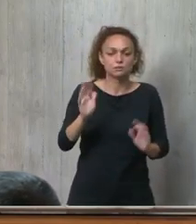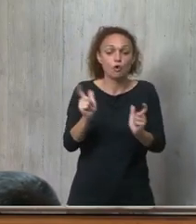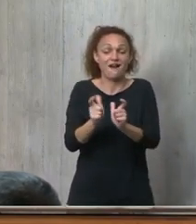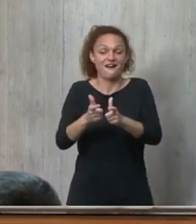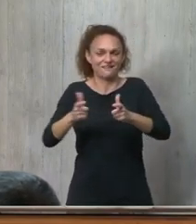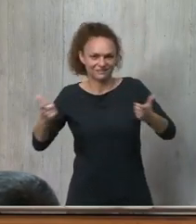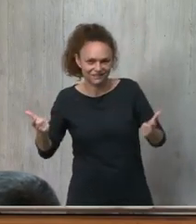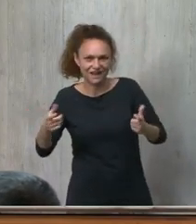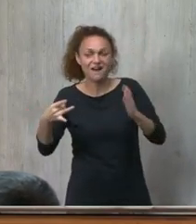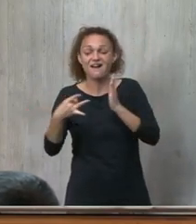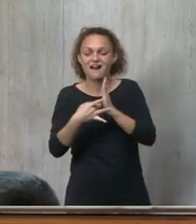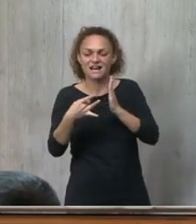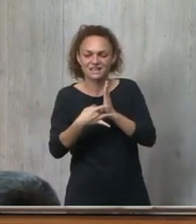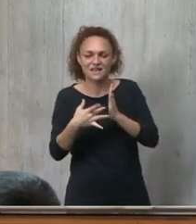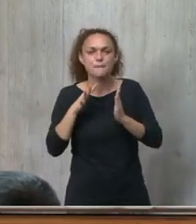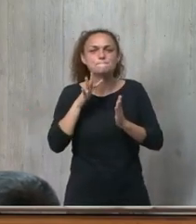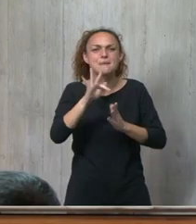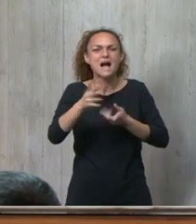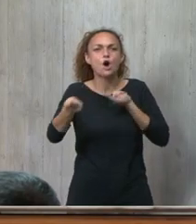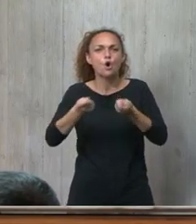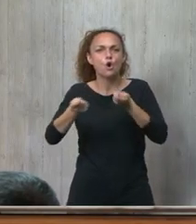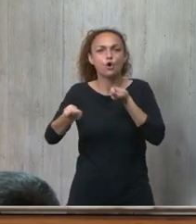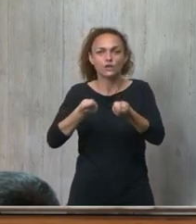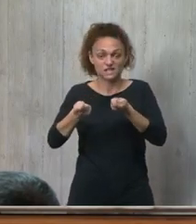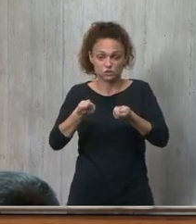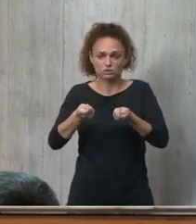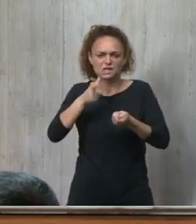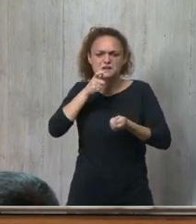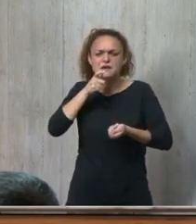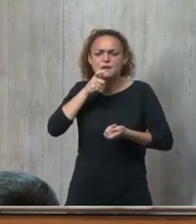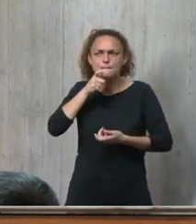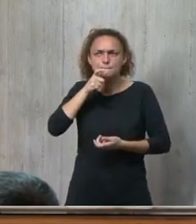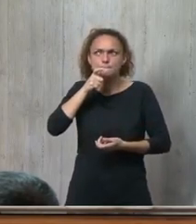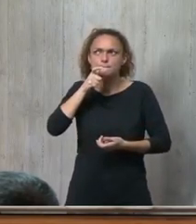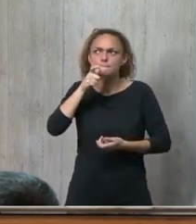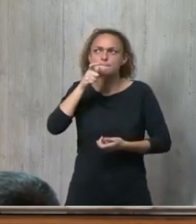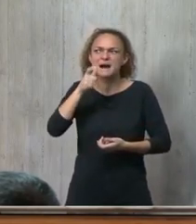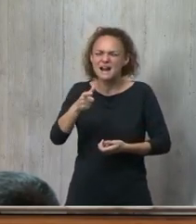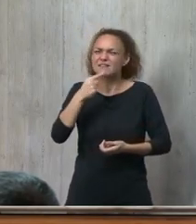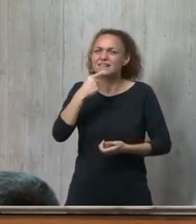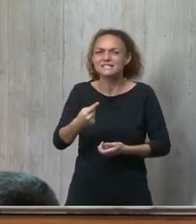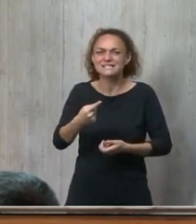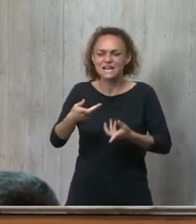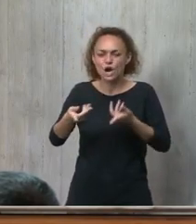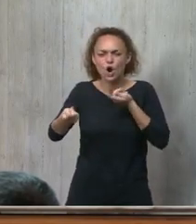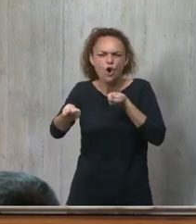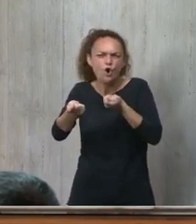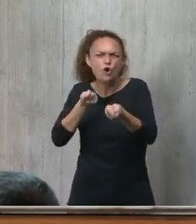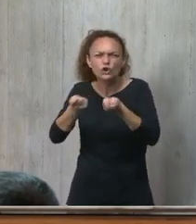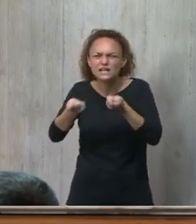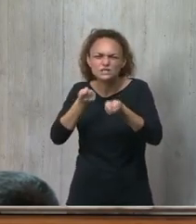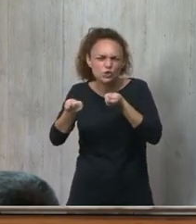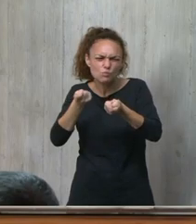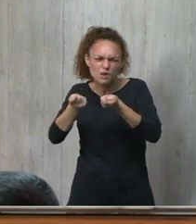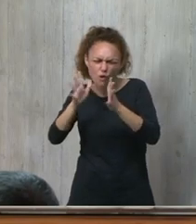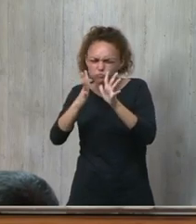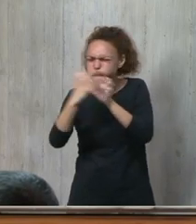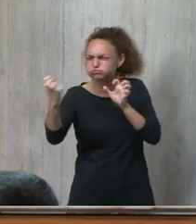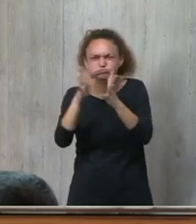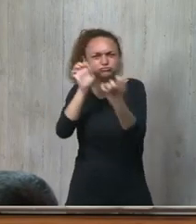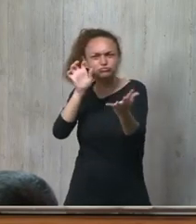Yo creo que podríamos usar incluso palabras más intensas, ¿no?, y decir más que coordinación, incluso compenetración de los distintos equipos